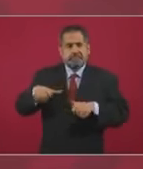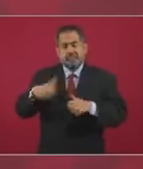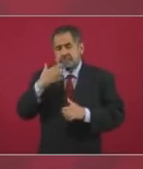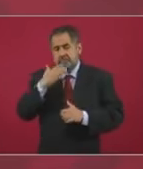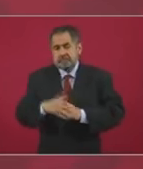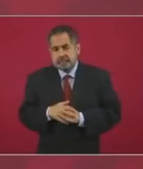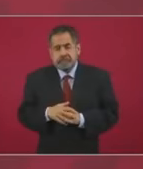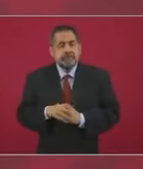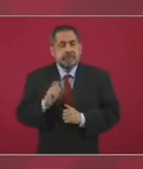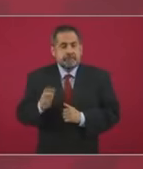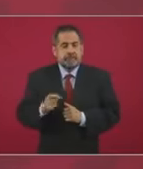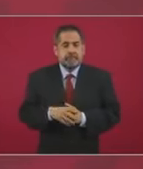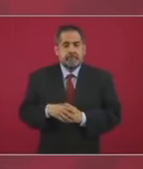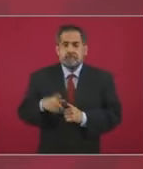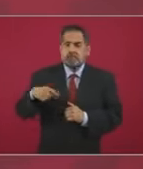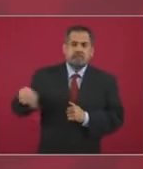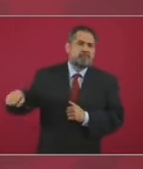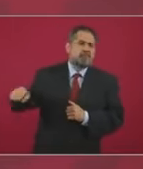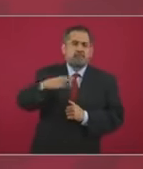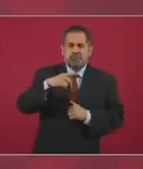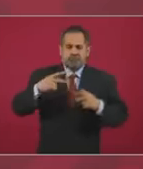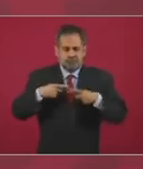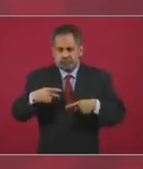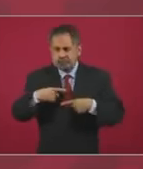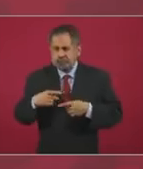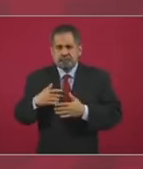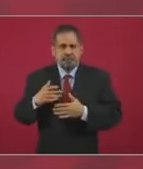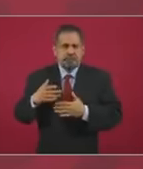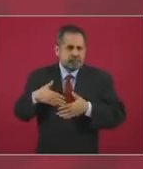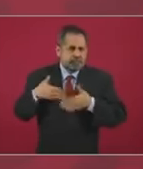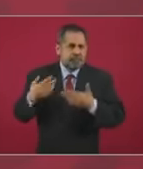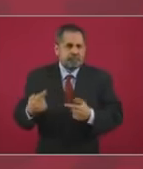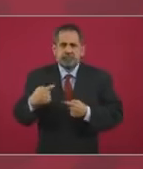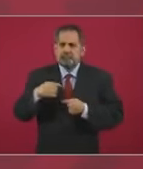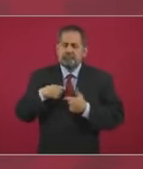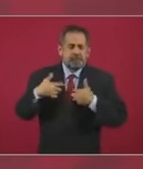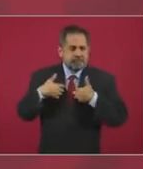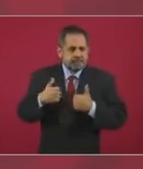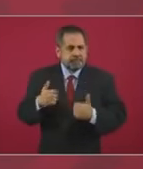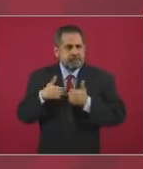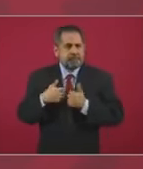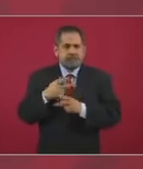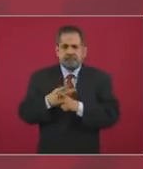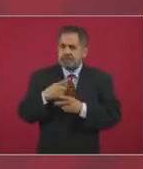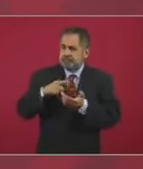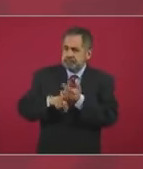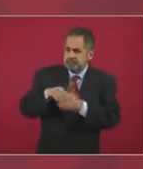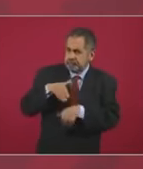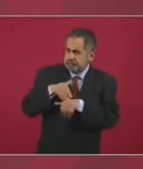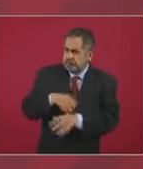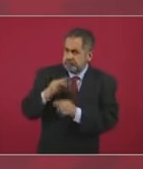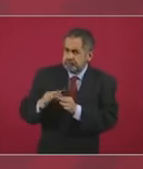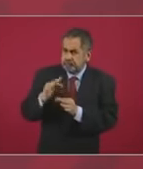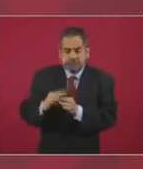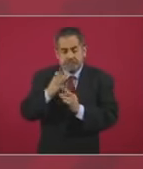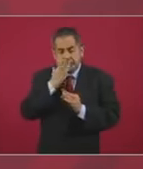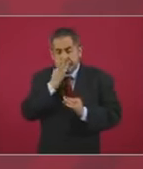Gracias nuevamente a su solidaridad, su confianza, comprensión y disciplina.